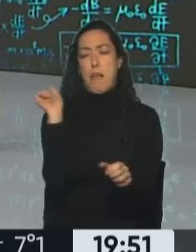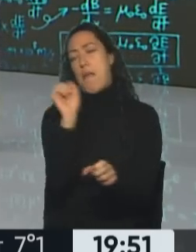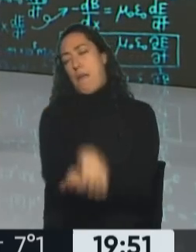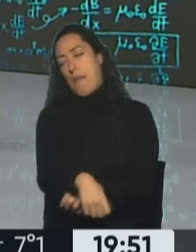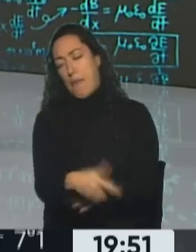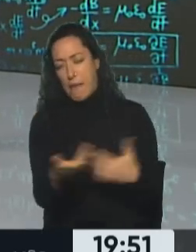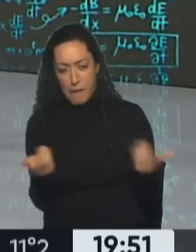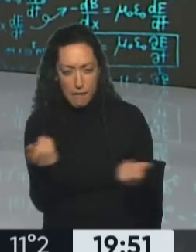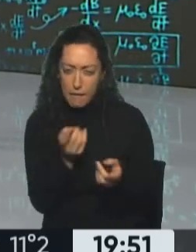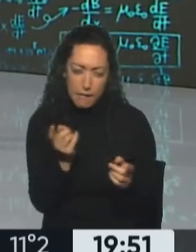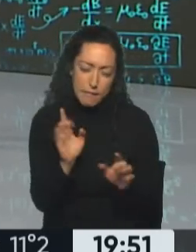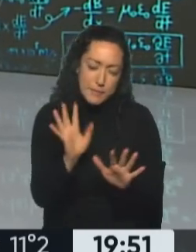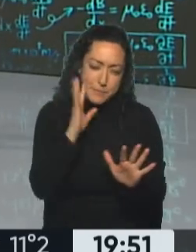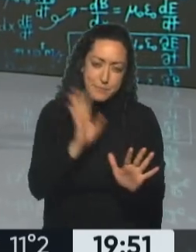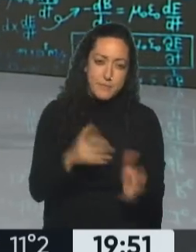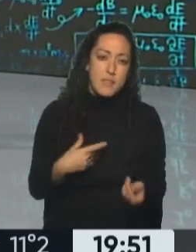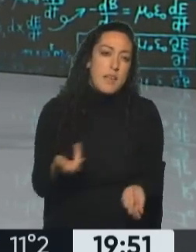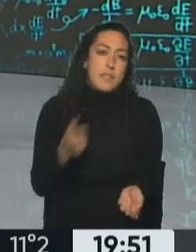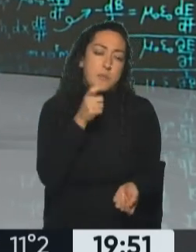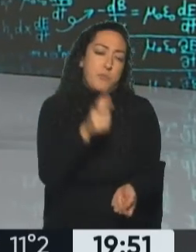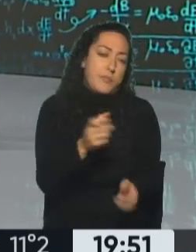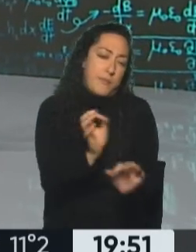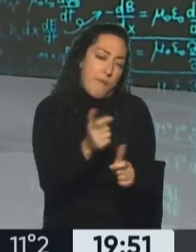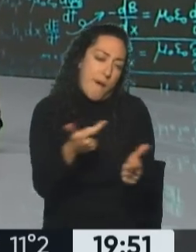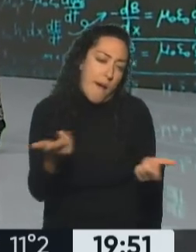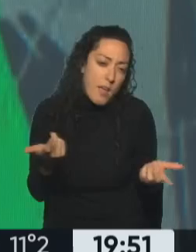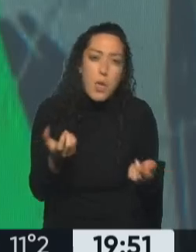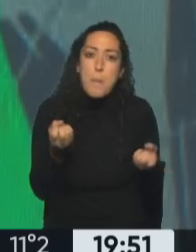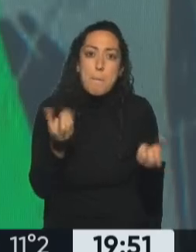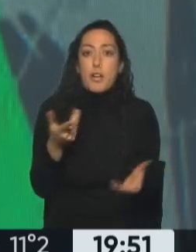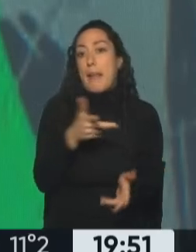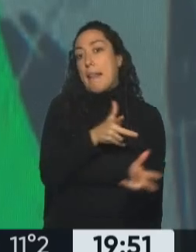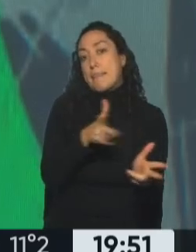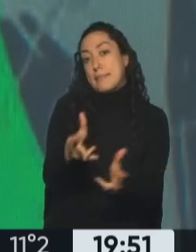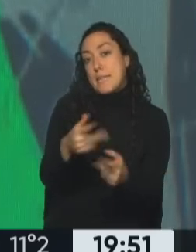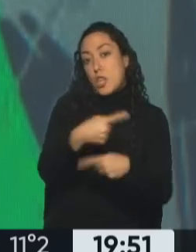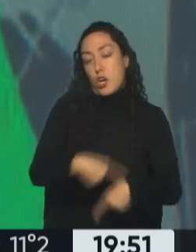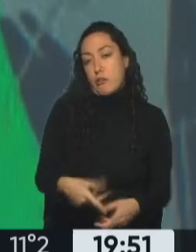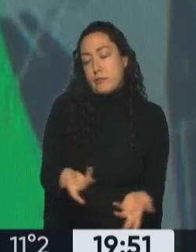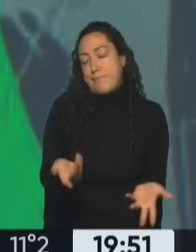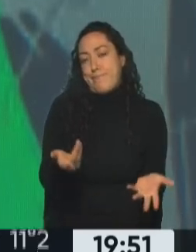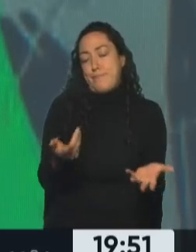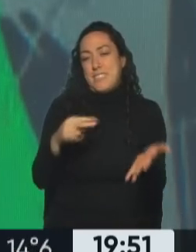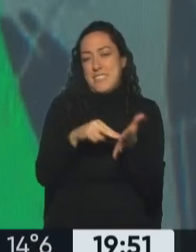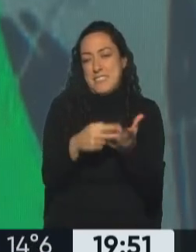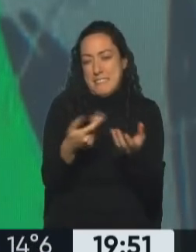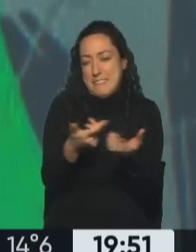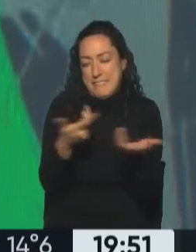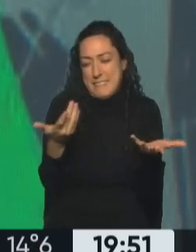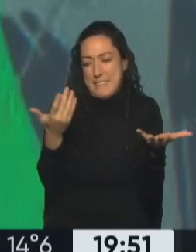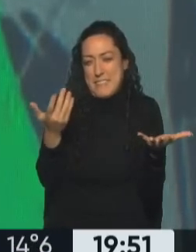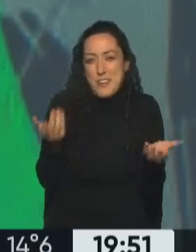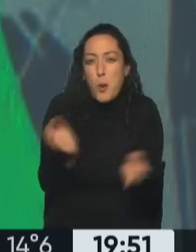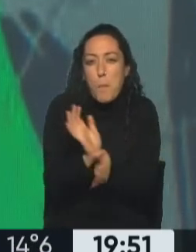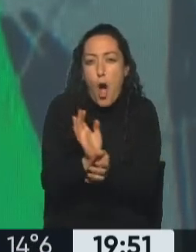dieron justamente una respuesta porque lo que estaba diciendo no era algo coherente porque estaba poniendo en duda las leyes